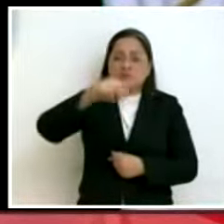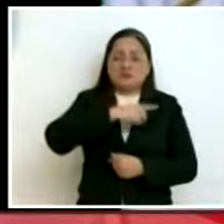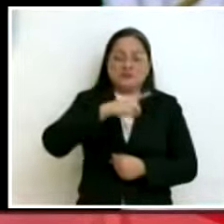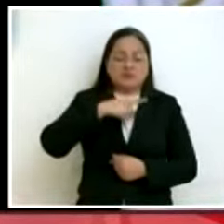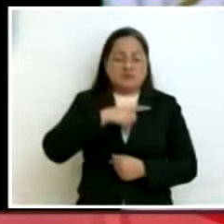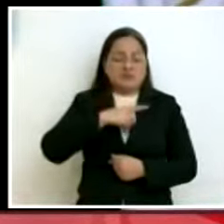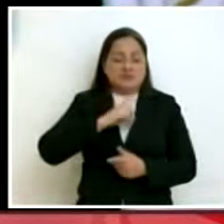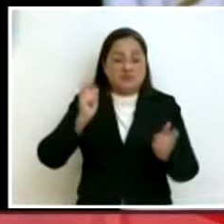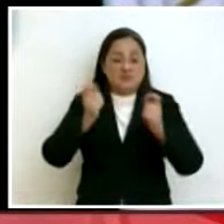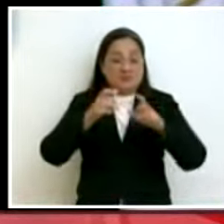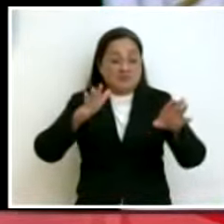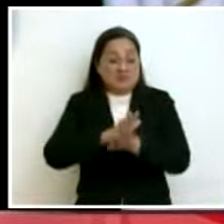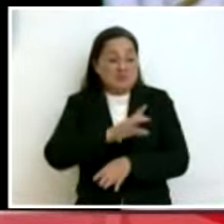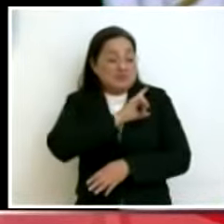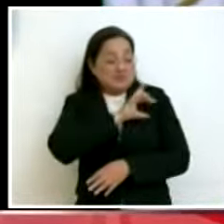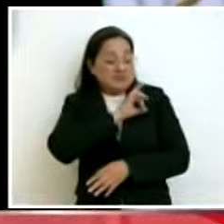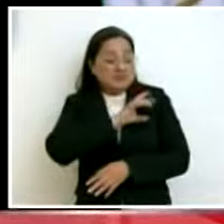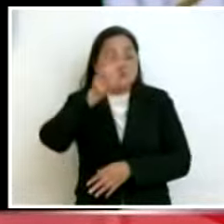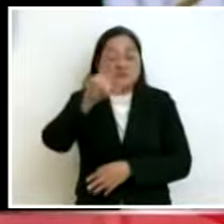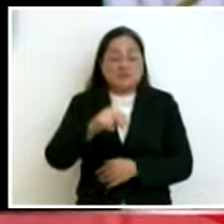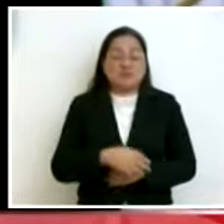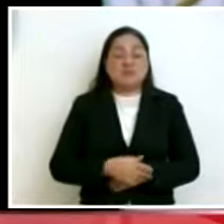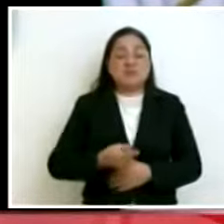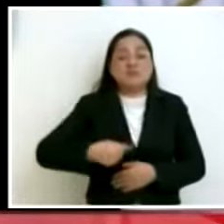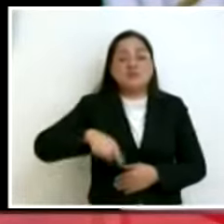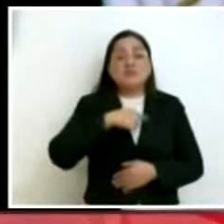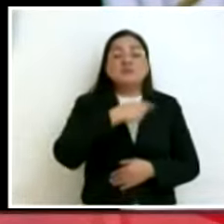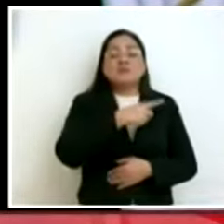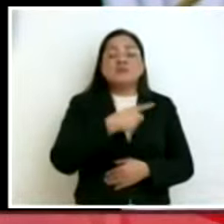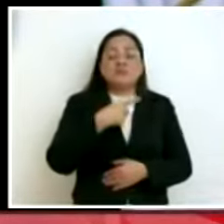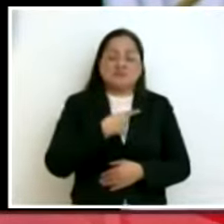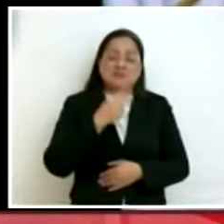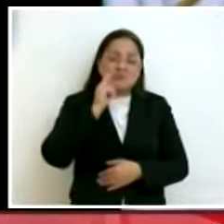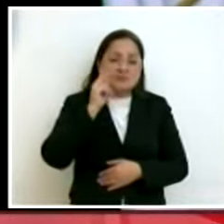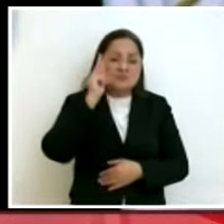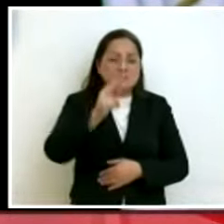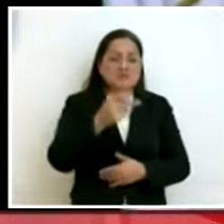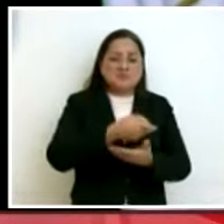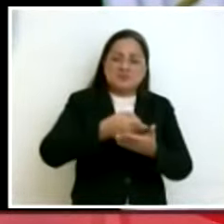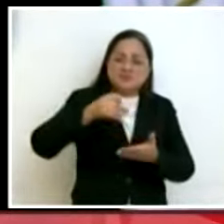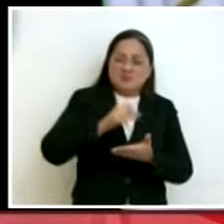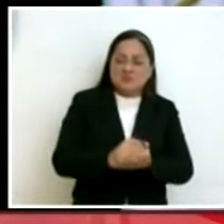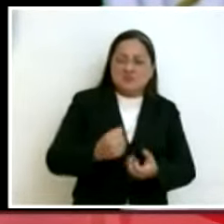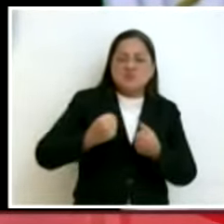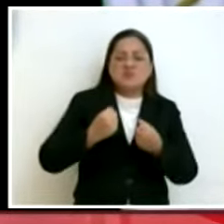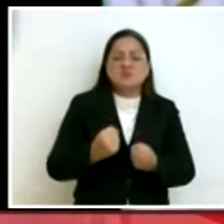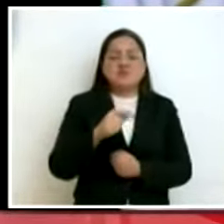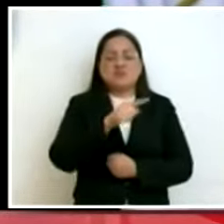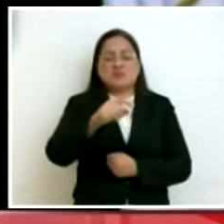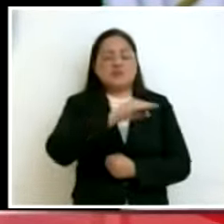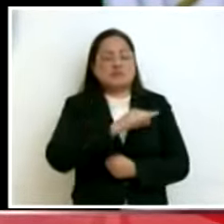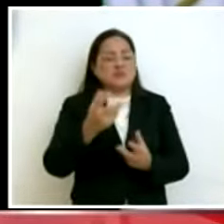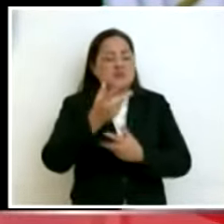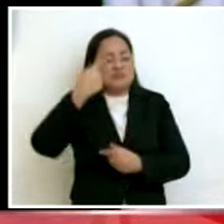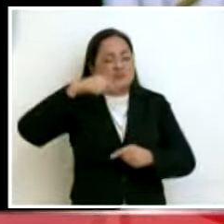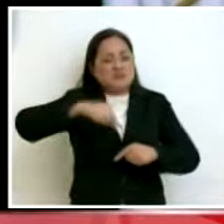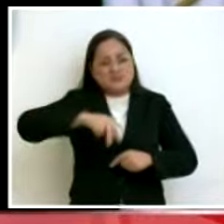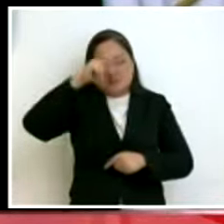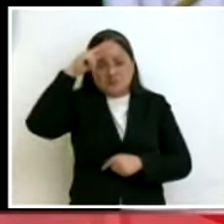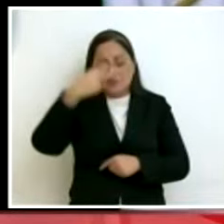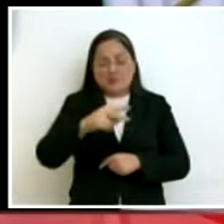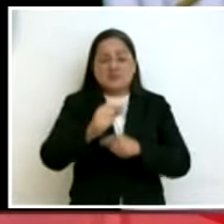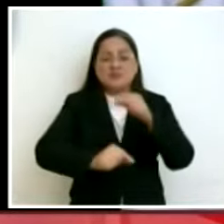al cambio que nuestro trabajo es ver con arrojo con audacia lo que podemos hacer para mejorar